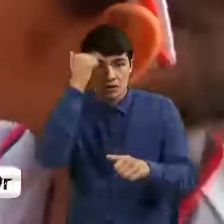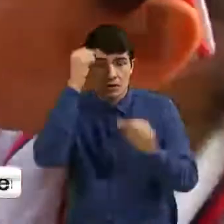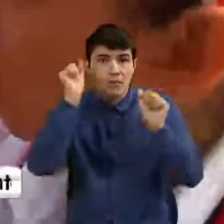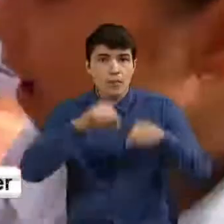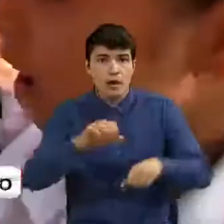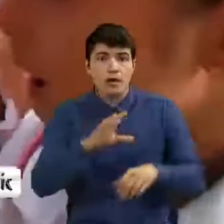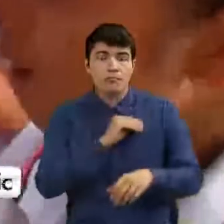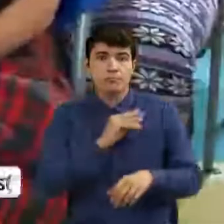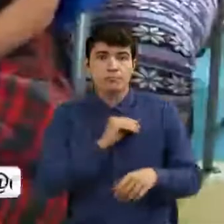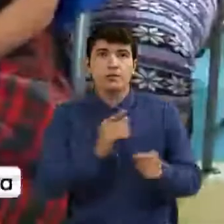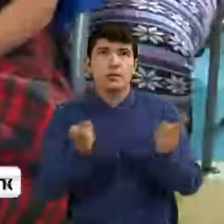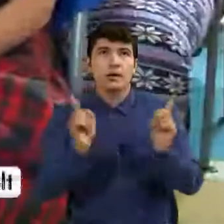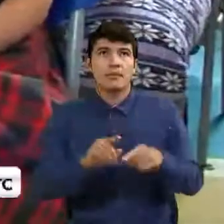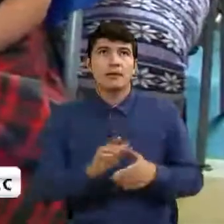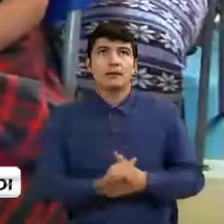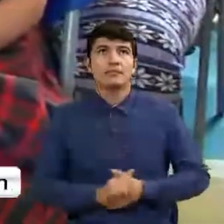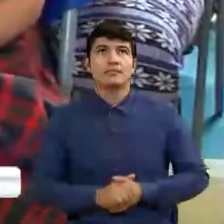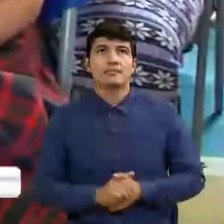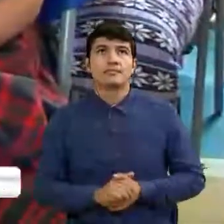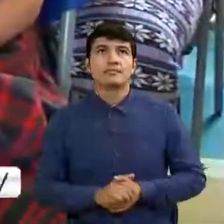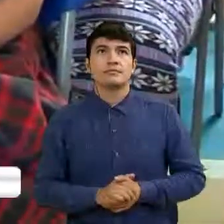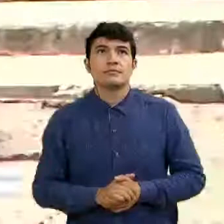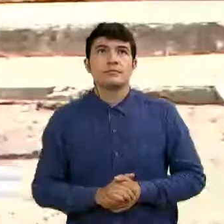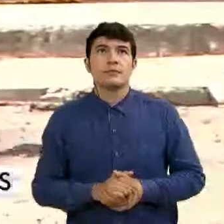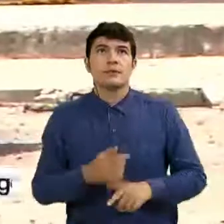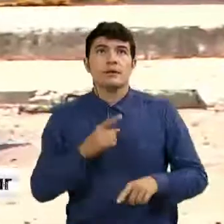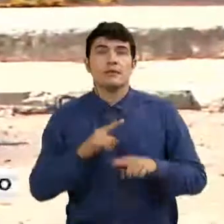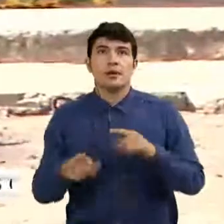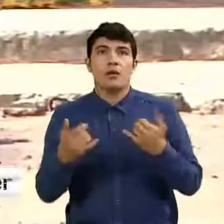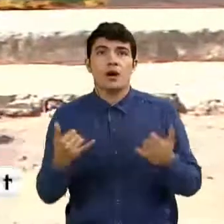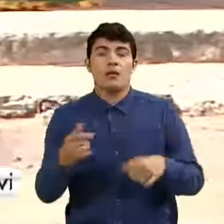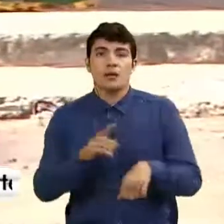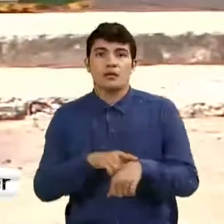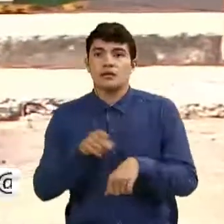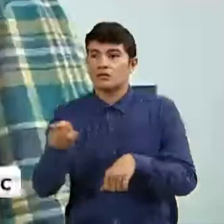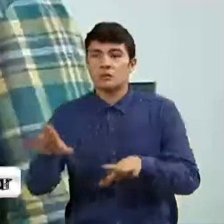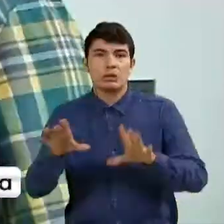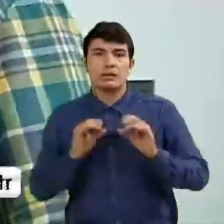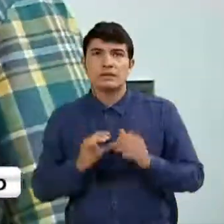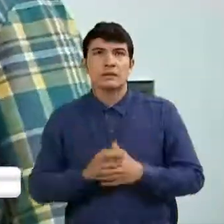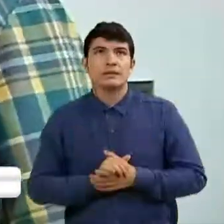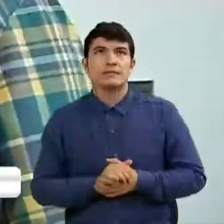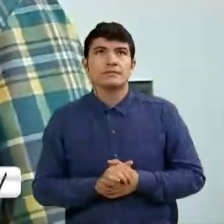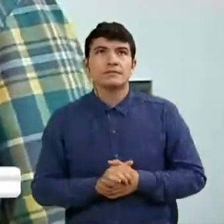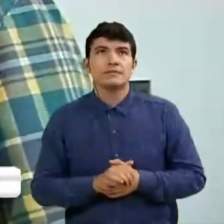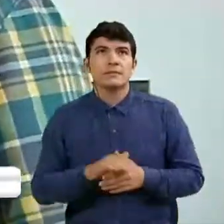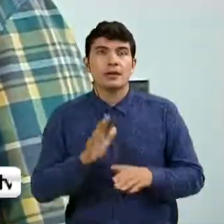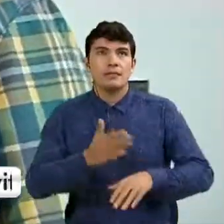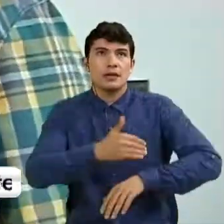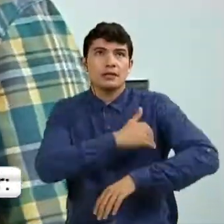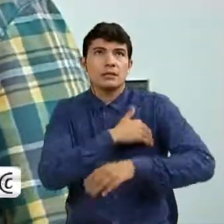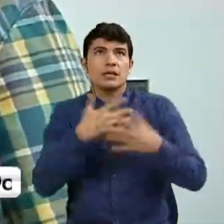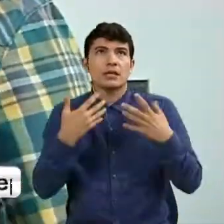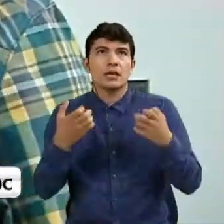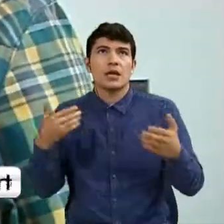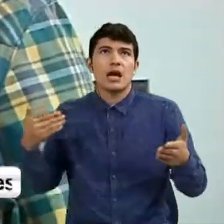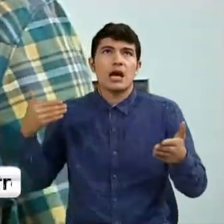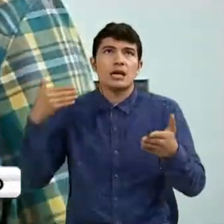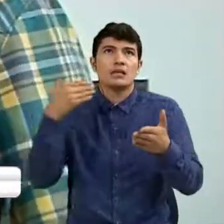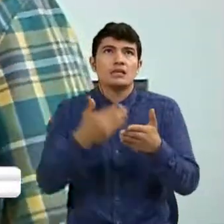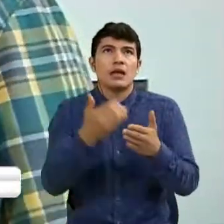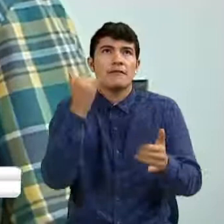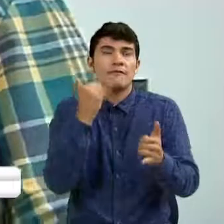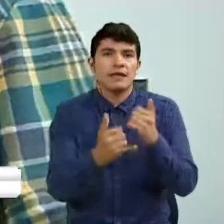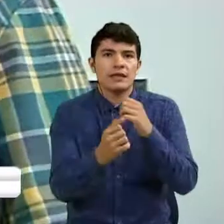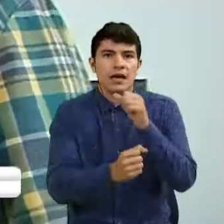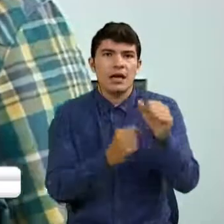gozar de descanso a mediados de diciembre pero que está hasta el momento no ha sido aceptada pues el ministerio no quiere llevar hasta el final de año